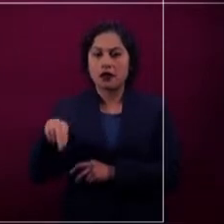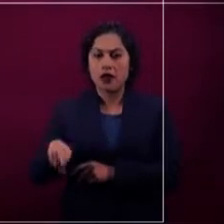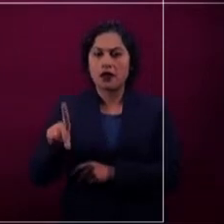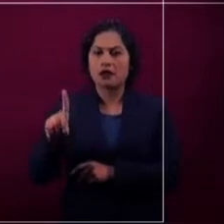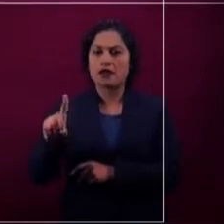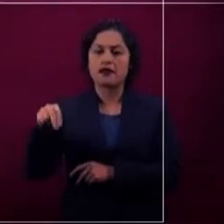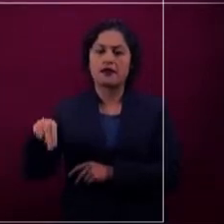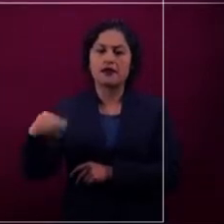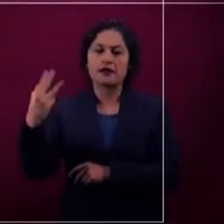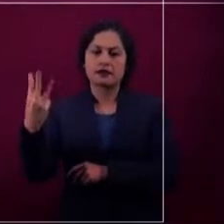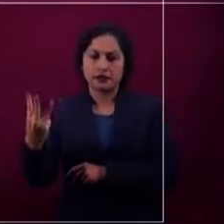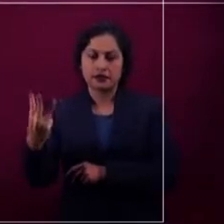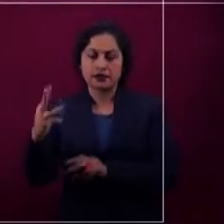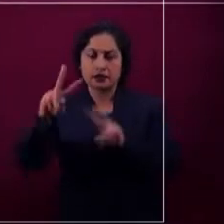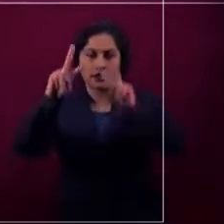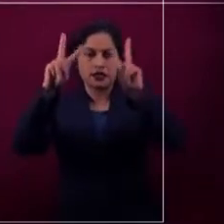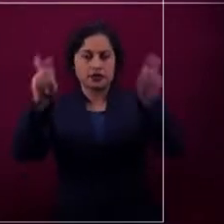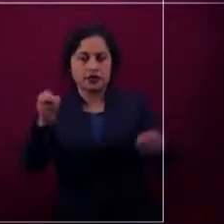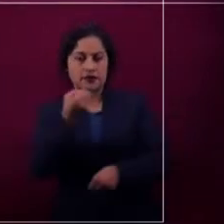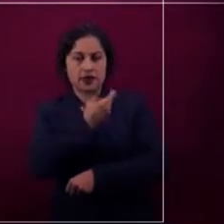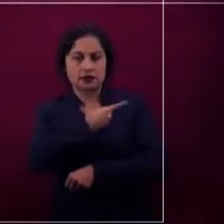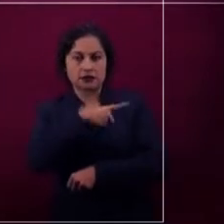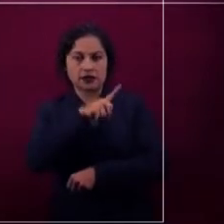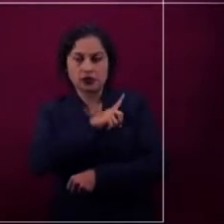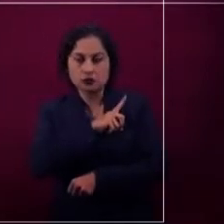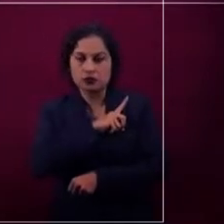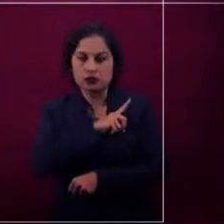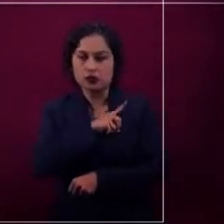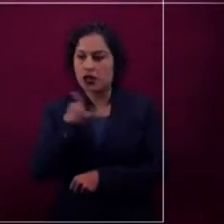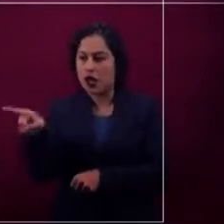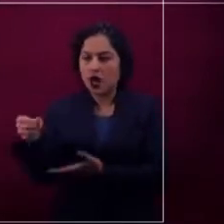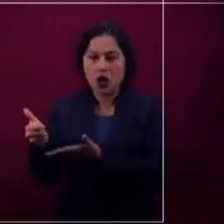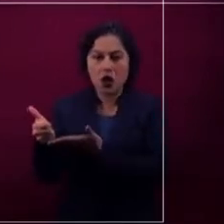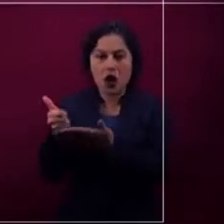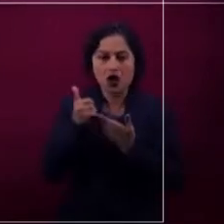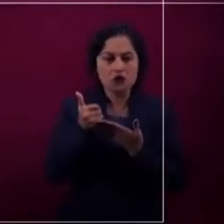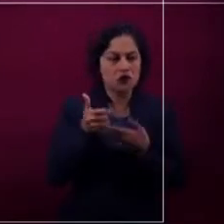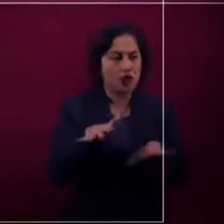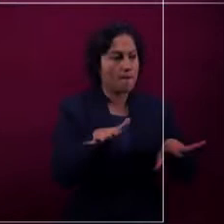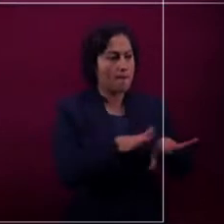y a reconvertir hospitales, y nos ayudan